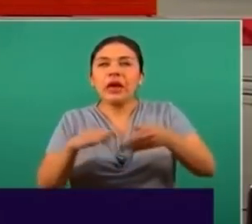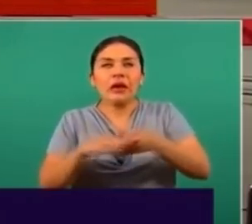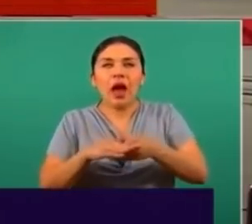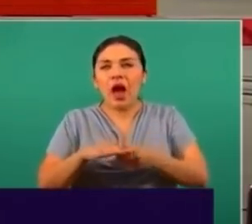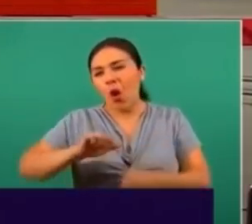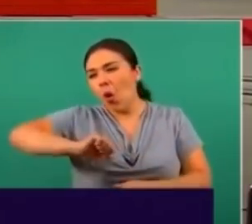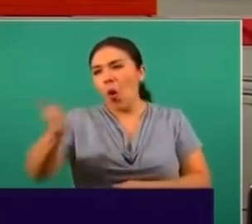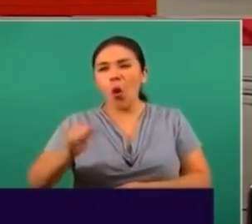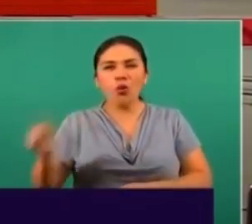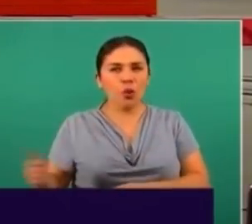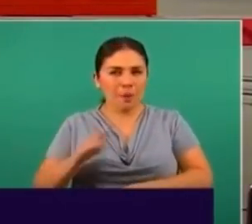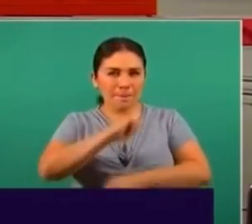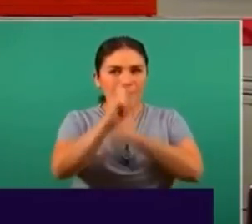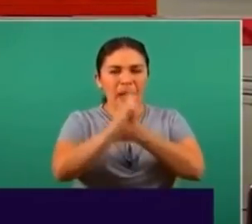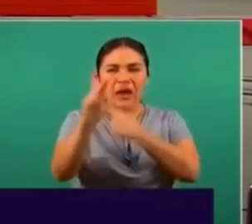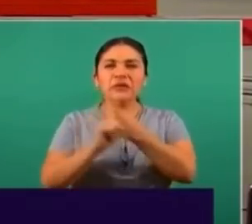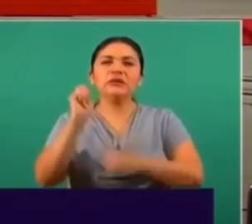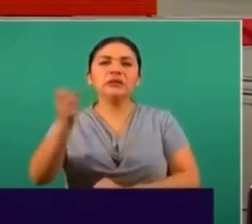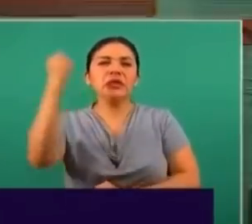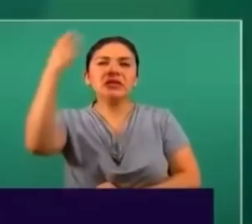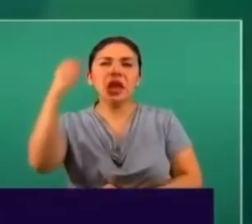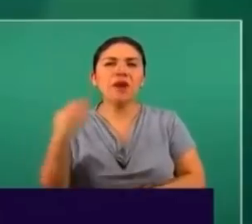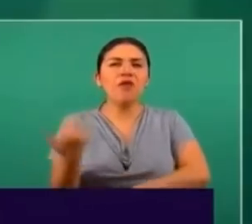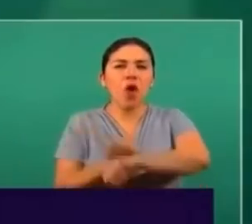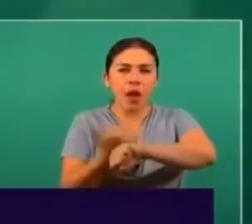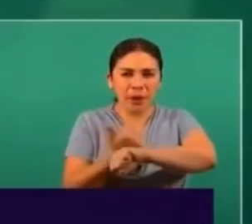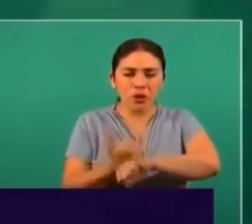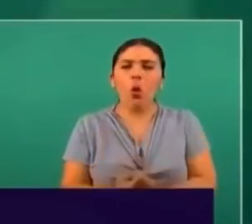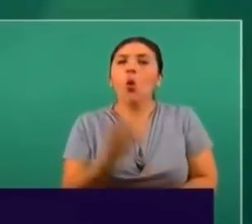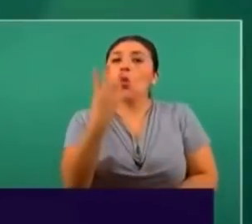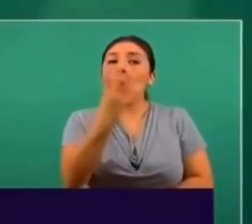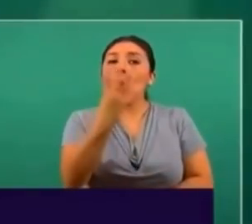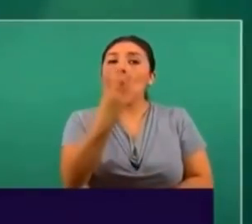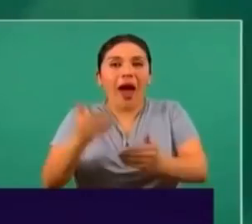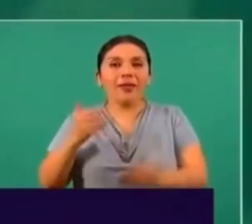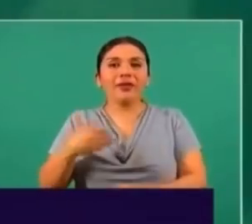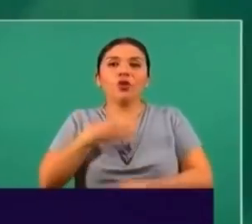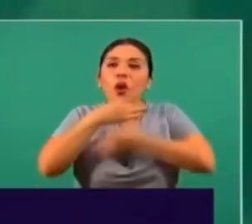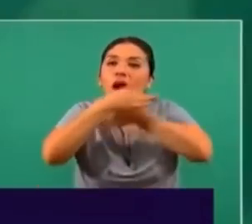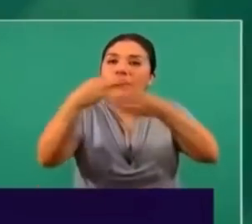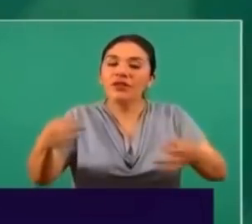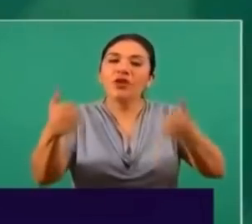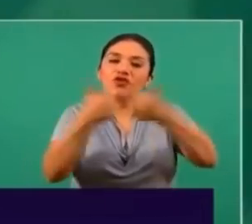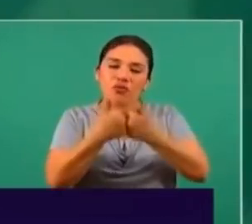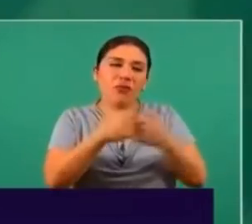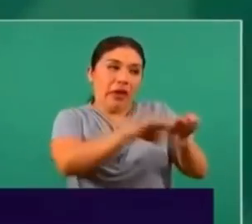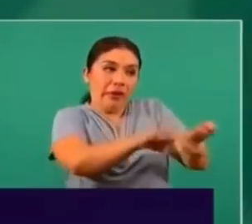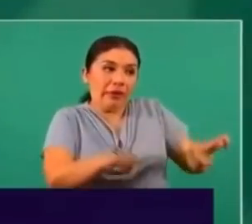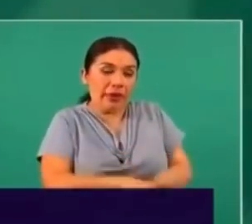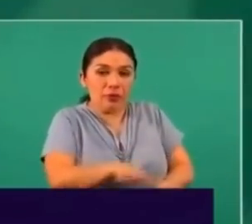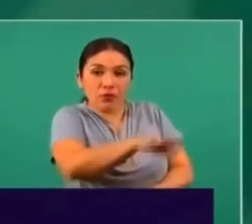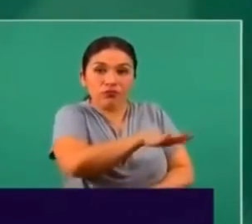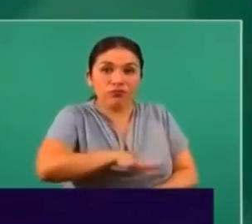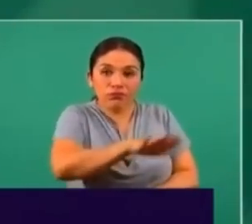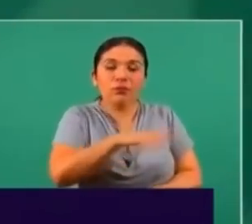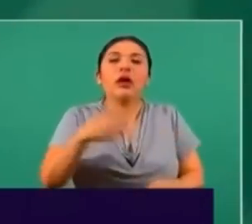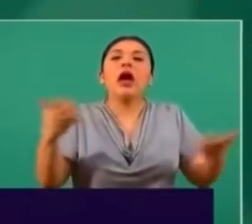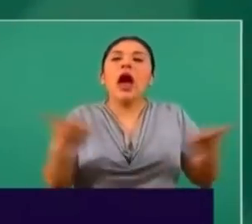dos grandes olas, repuntando otra vez. Y ahora pues nos preguntamos, ¿no?, con la situación como